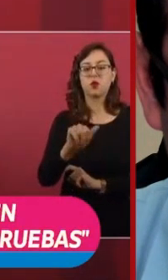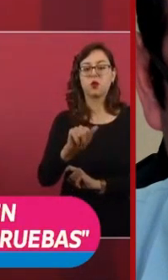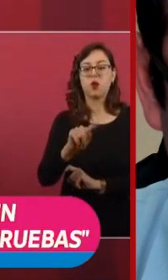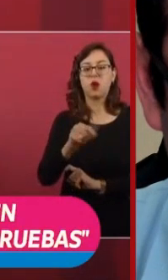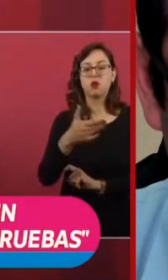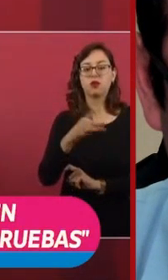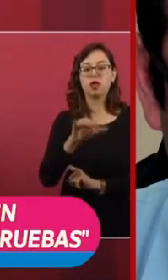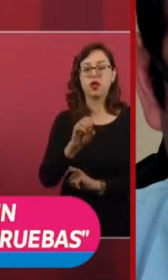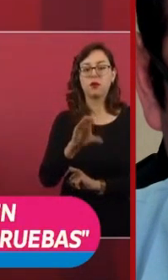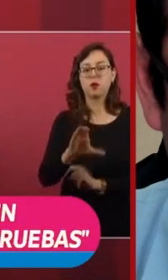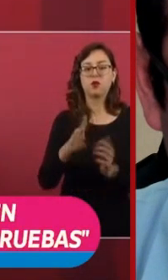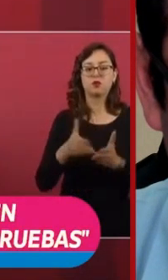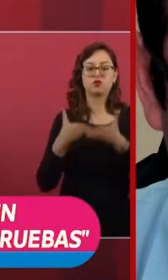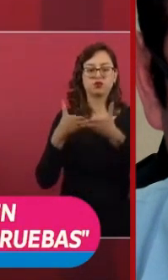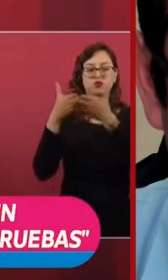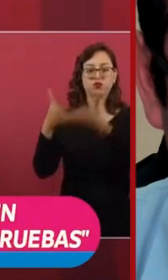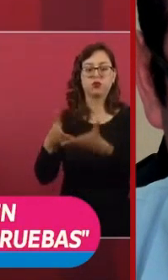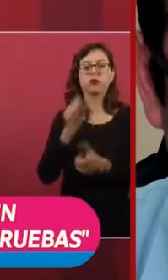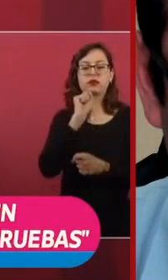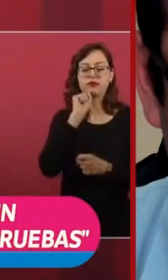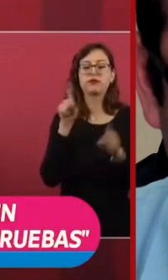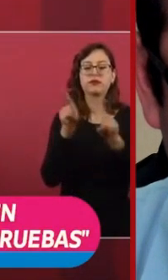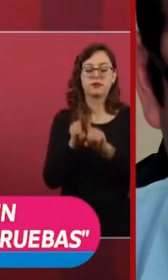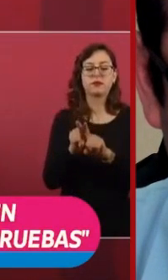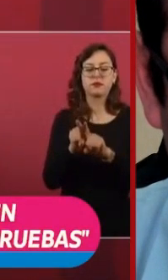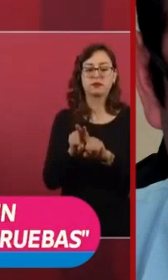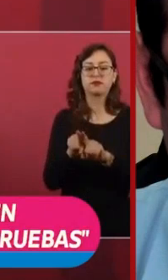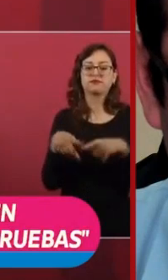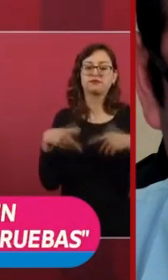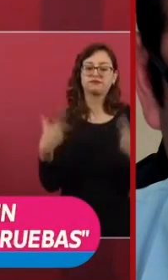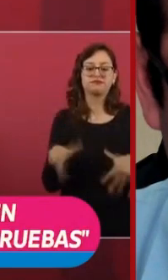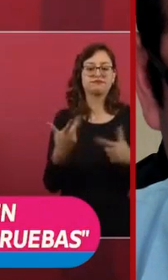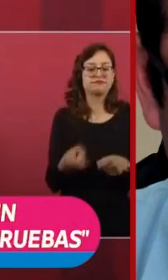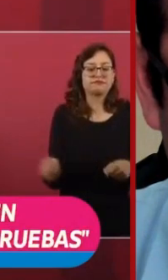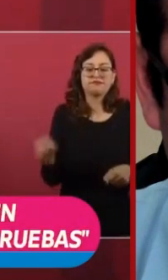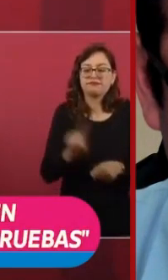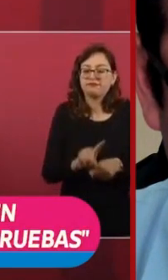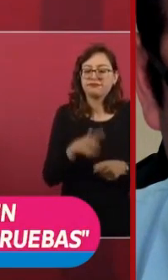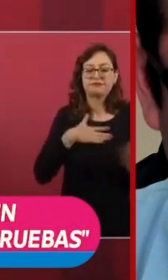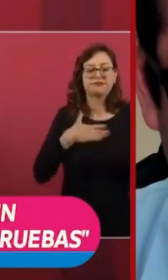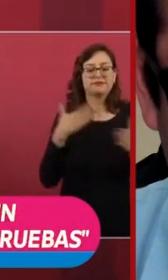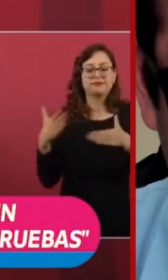en Dos Bocas, que es un día de fiesta.